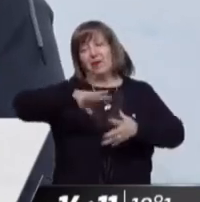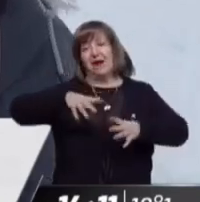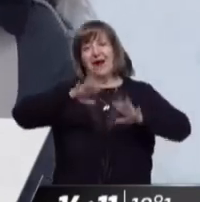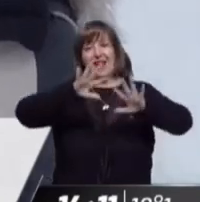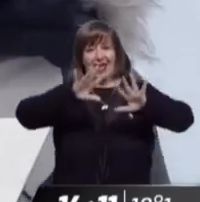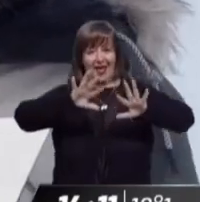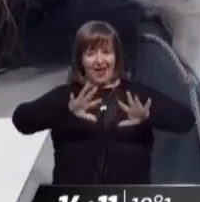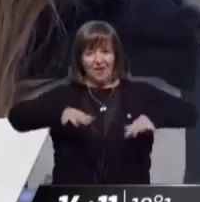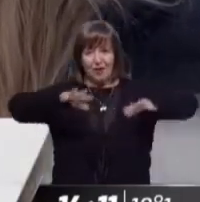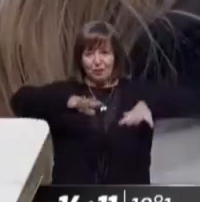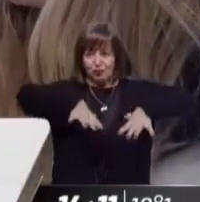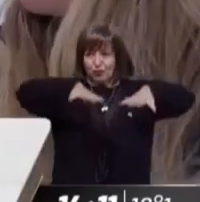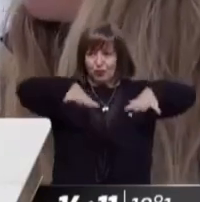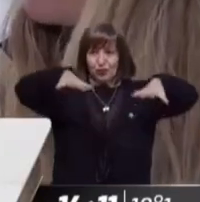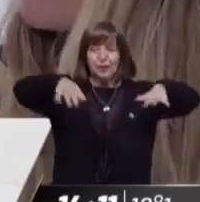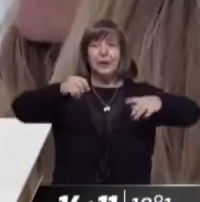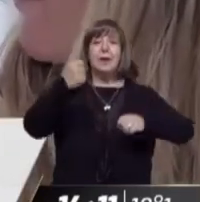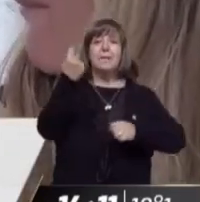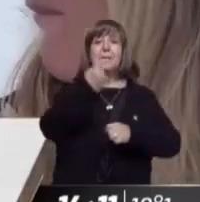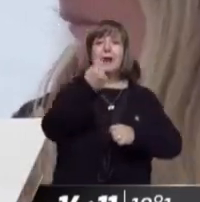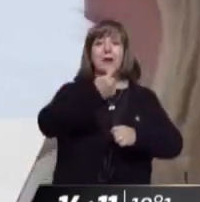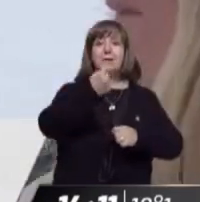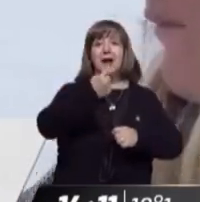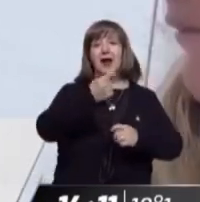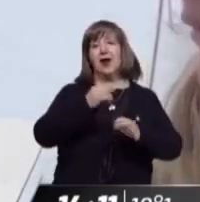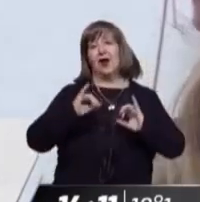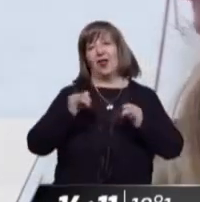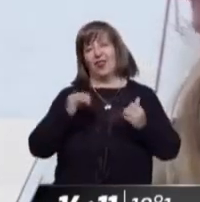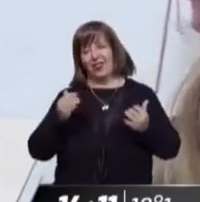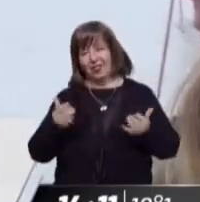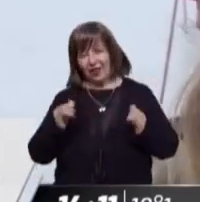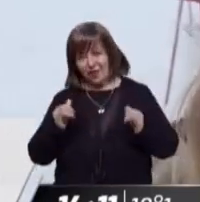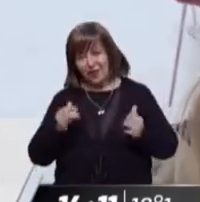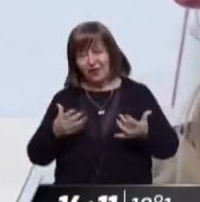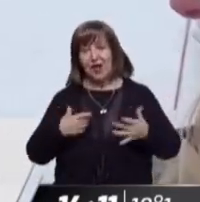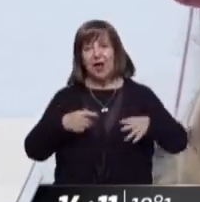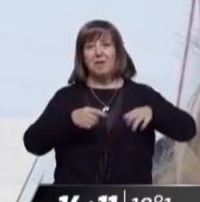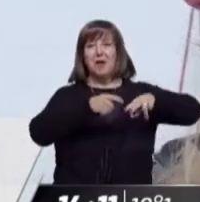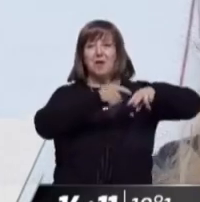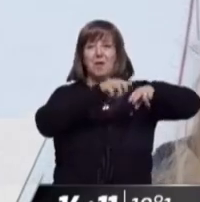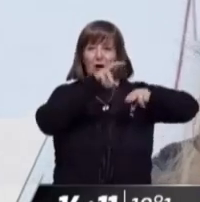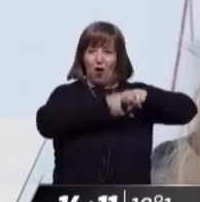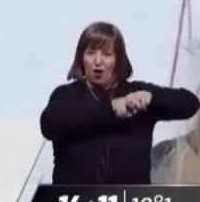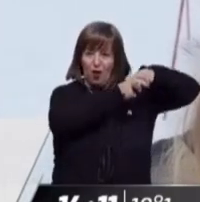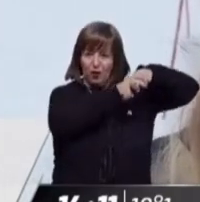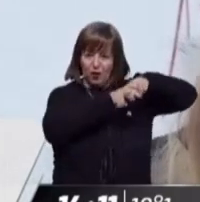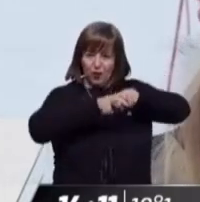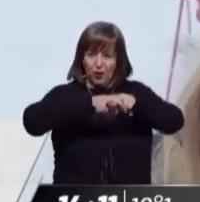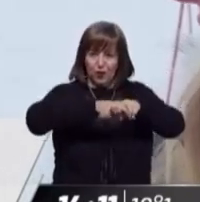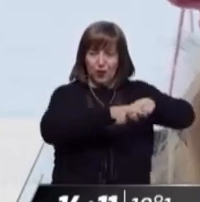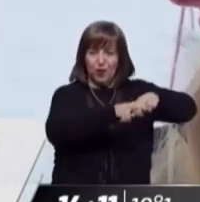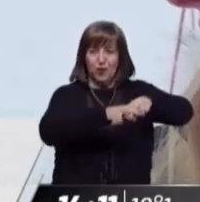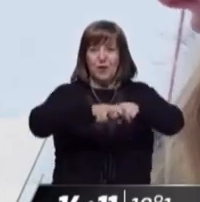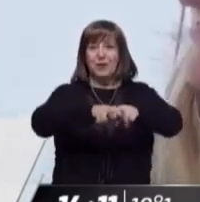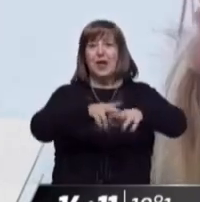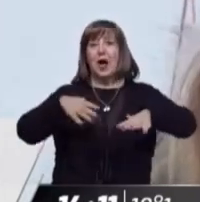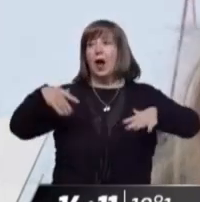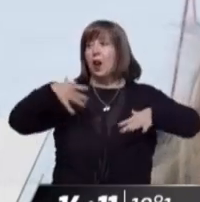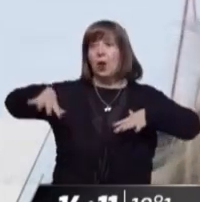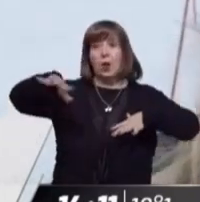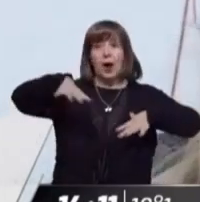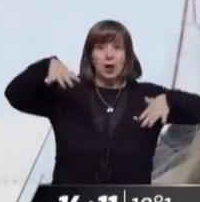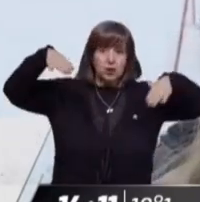principales de actividades. El primero y uno de los más divertidos es el famoso culipatino trineo, que cuenta con varias